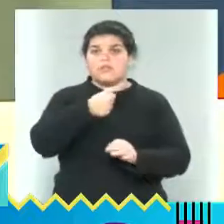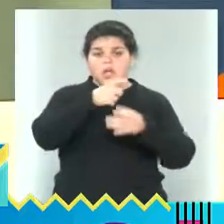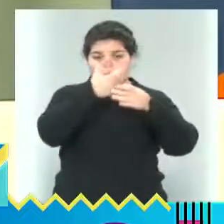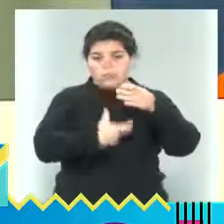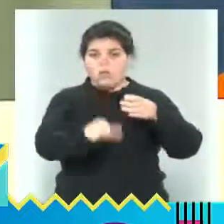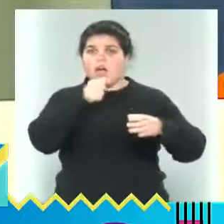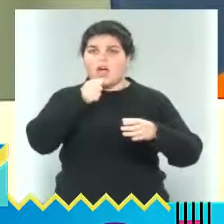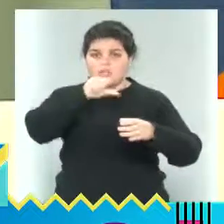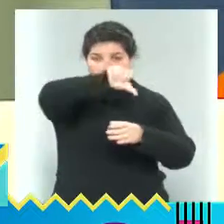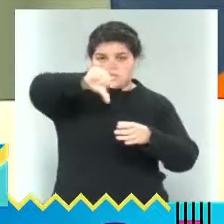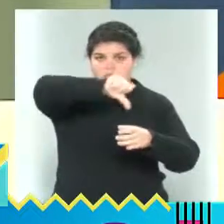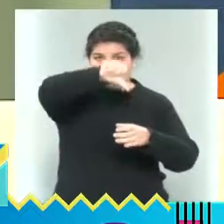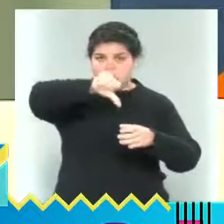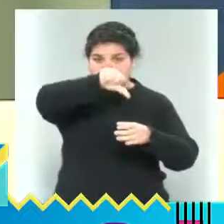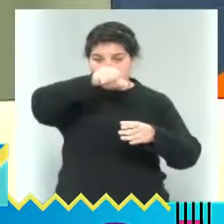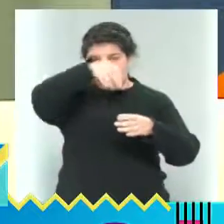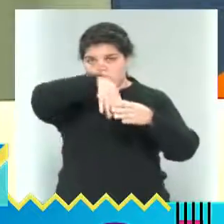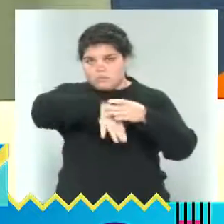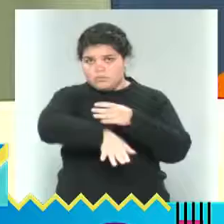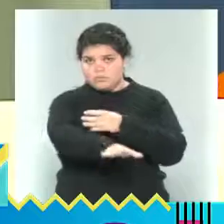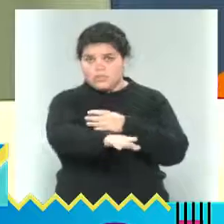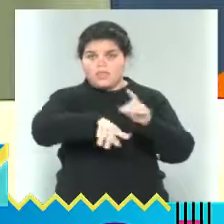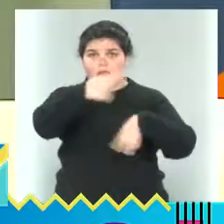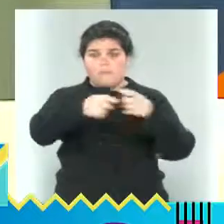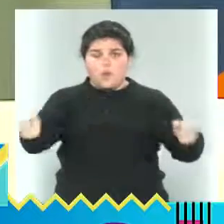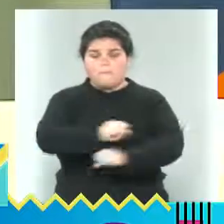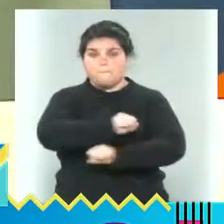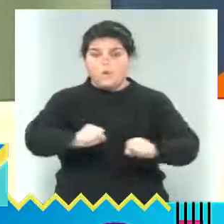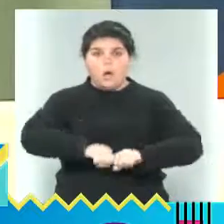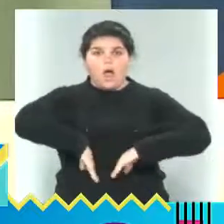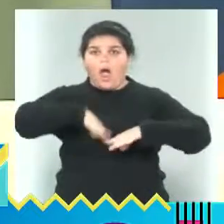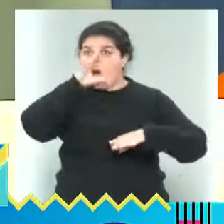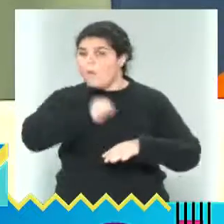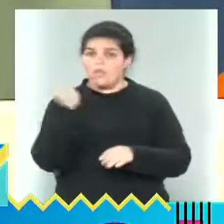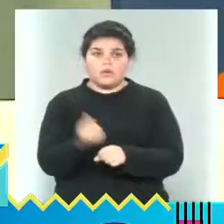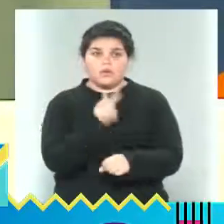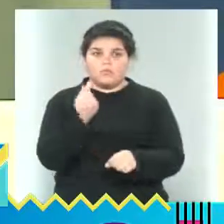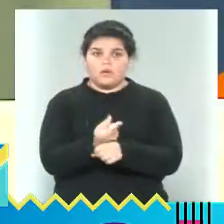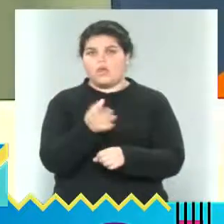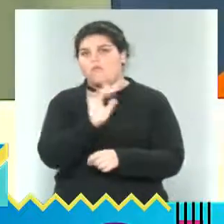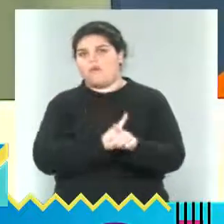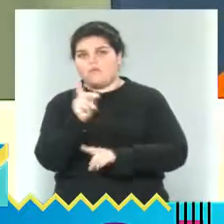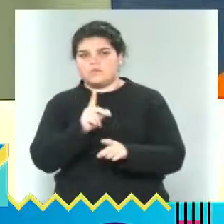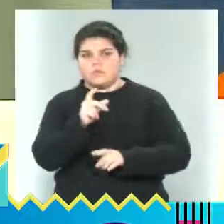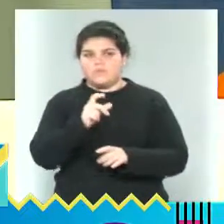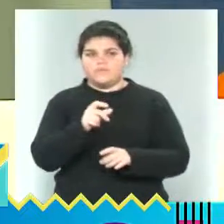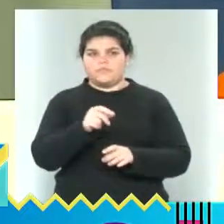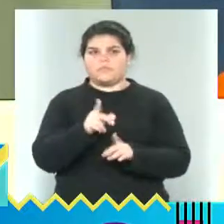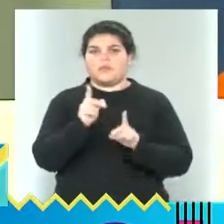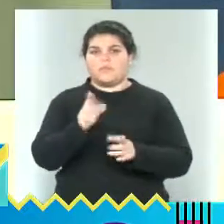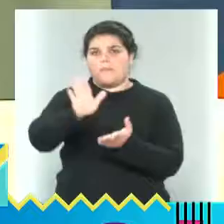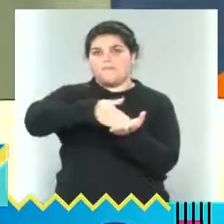va a terminar colapsando, que es como lo que pasó. O tira, porque la cloaca aguanta cualquier cosa. O tiran